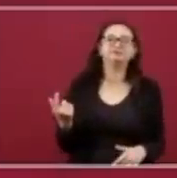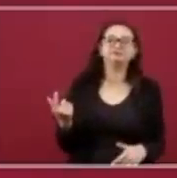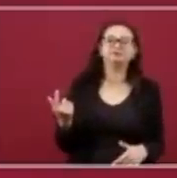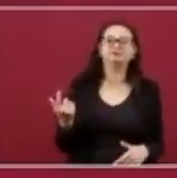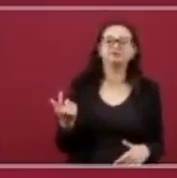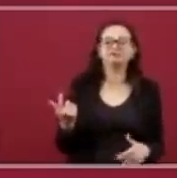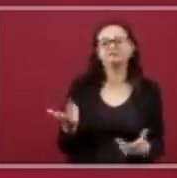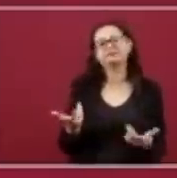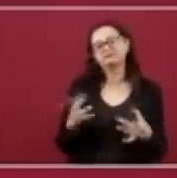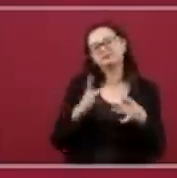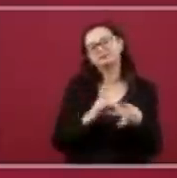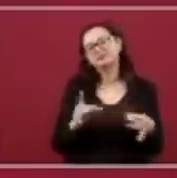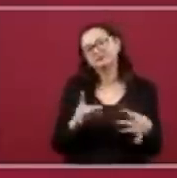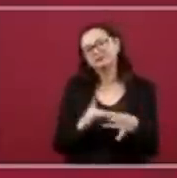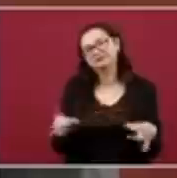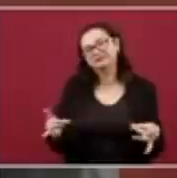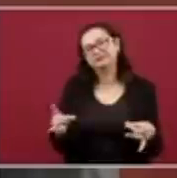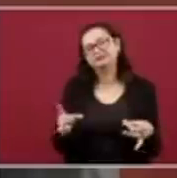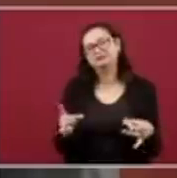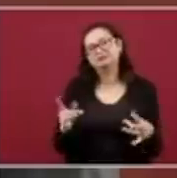físicamente, técnicamente,